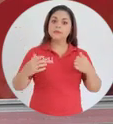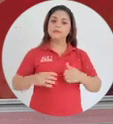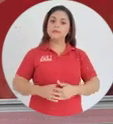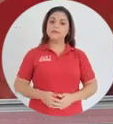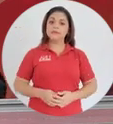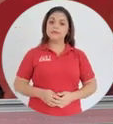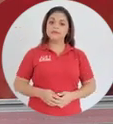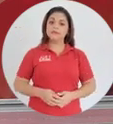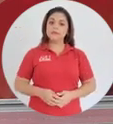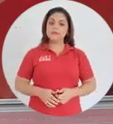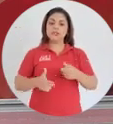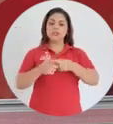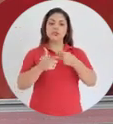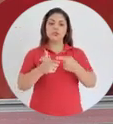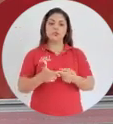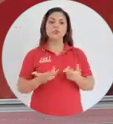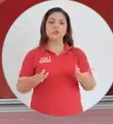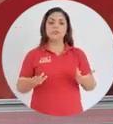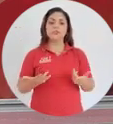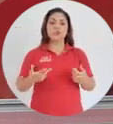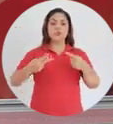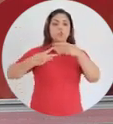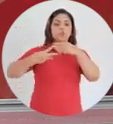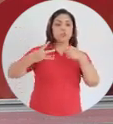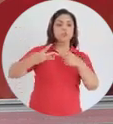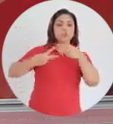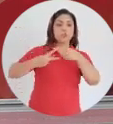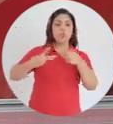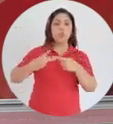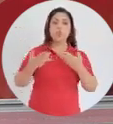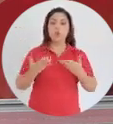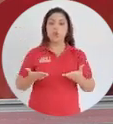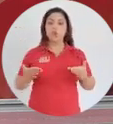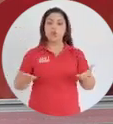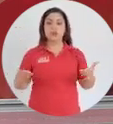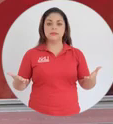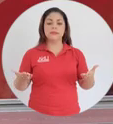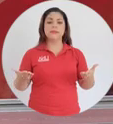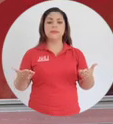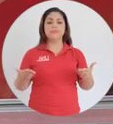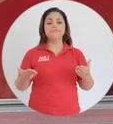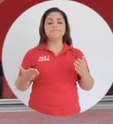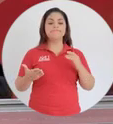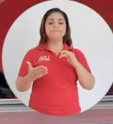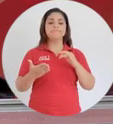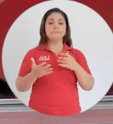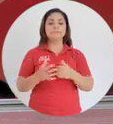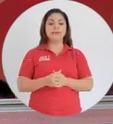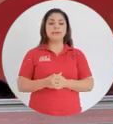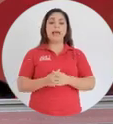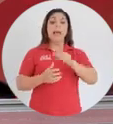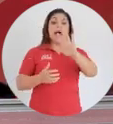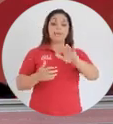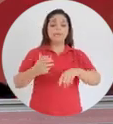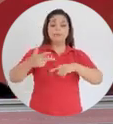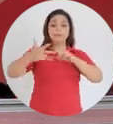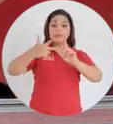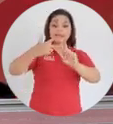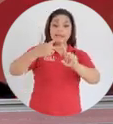qué más habrá. Entonces, esas dos cosas van emparejando. Y otra